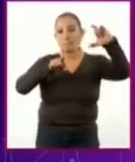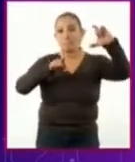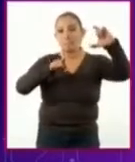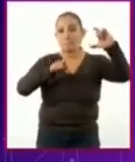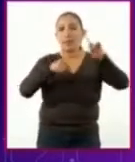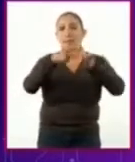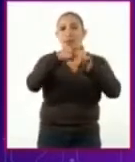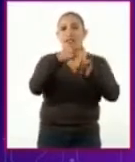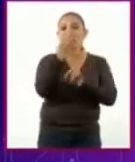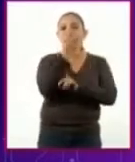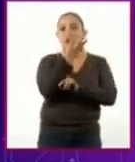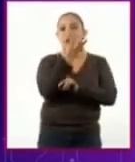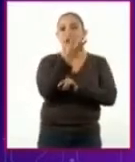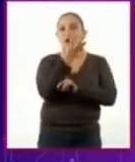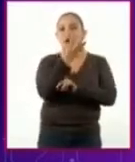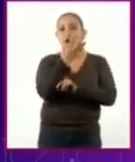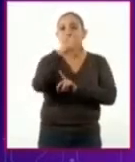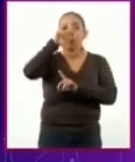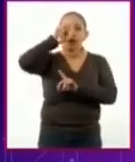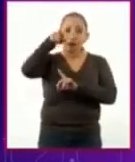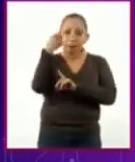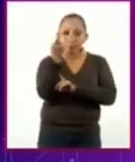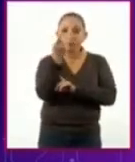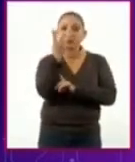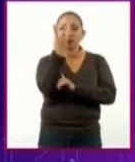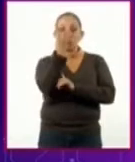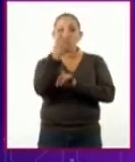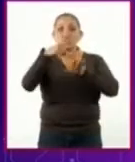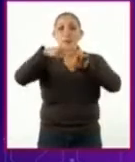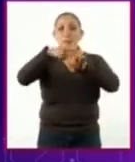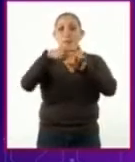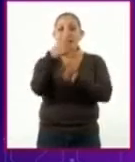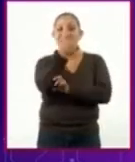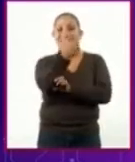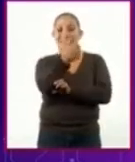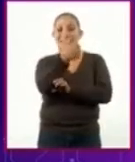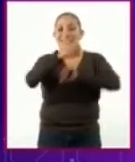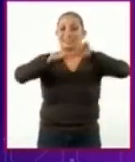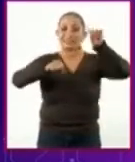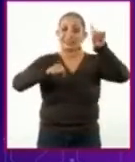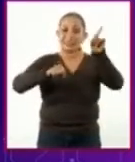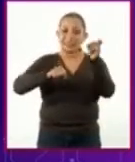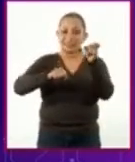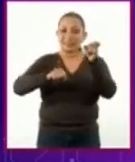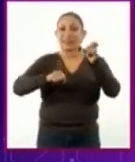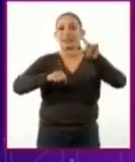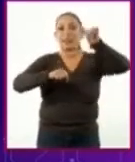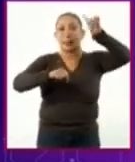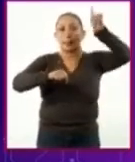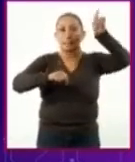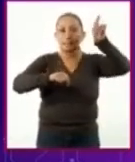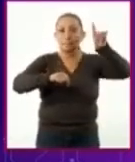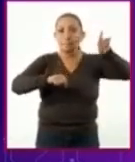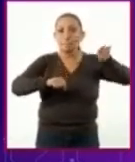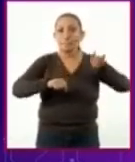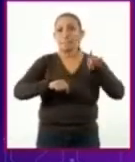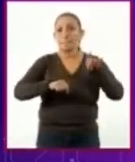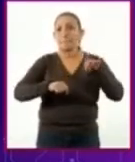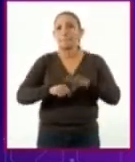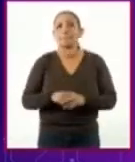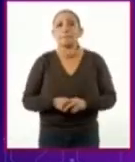corchete, más 4, se abre paréntesis, 2 más 6, se cierra paréntesis, se cierra